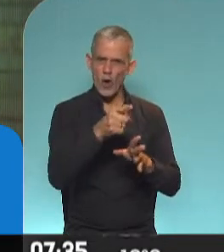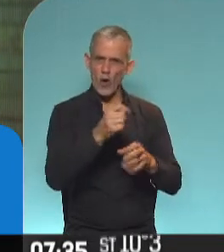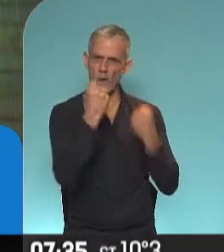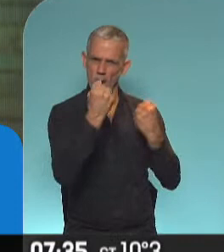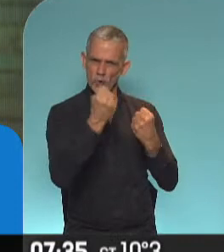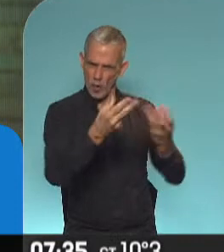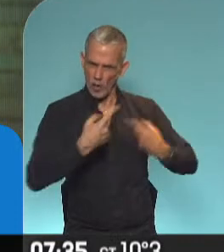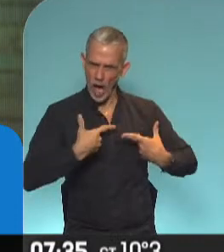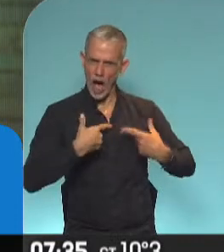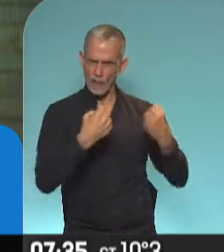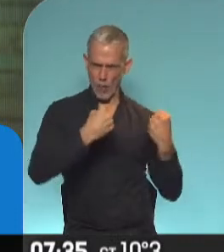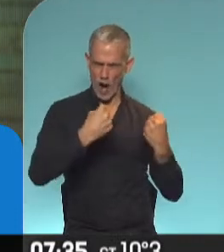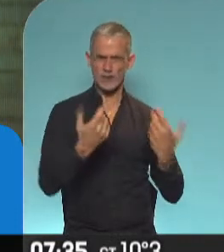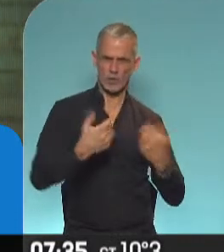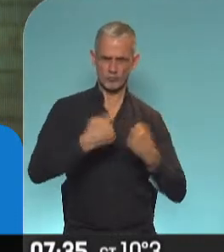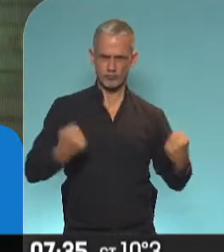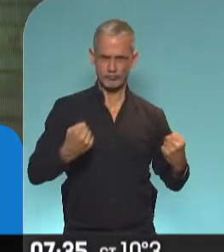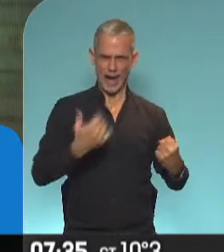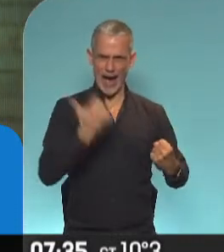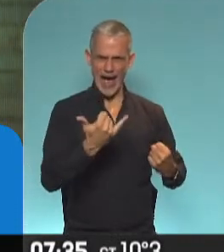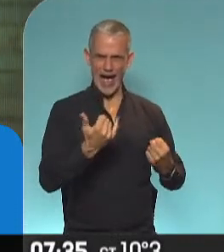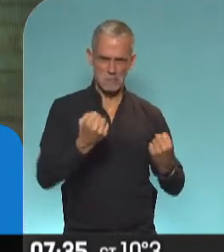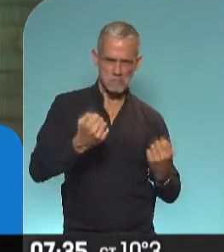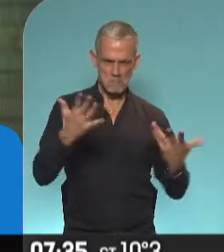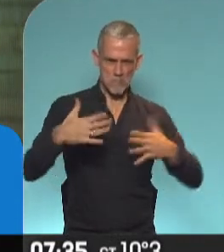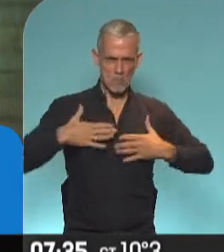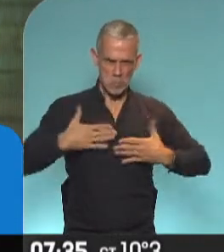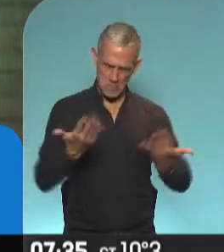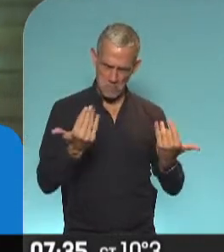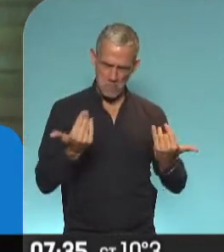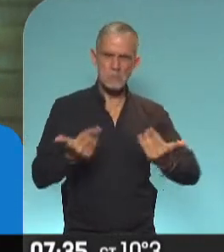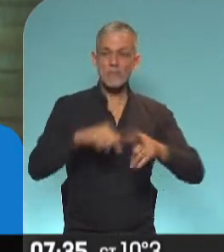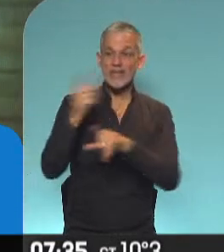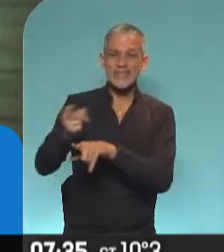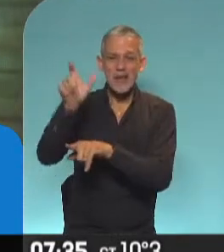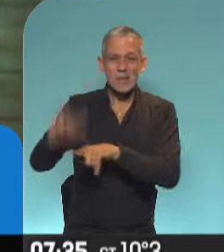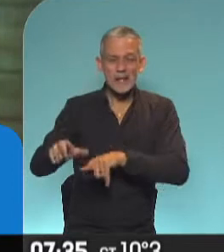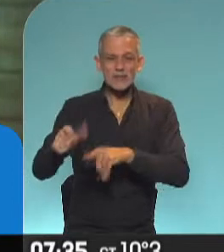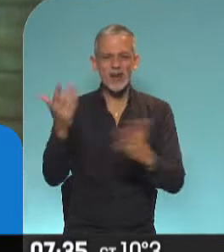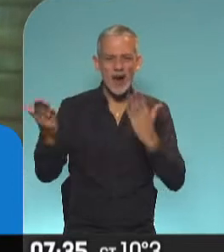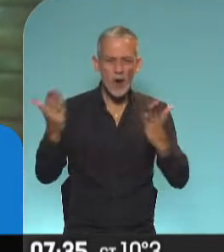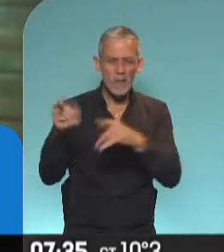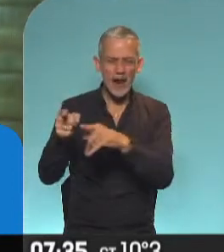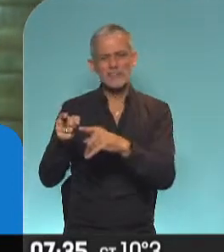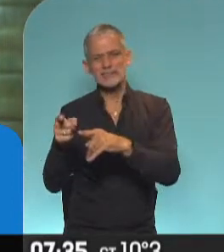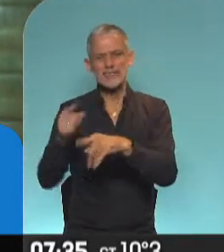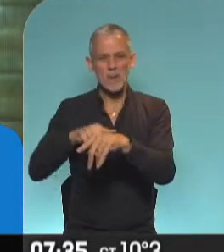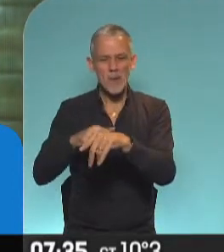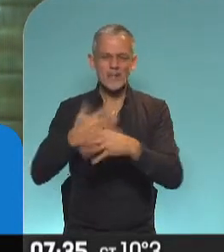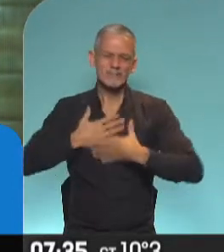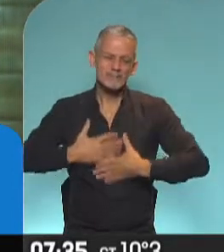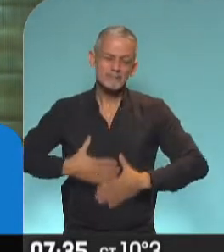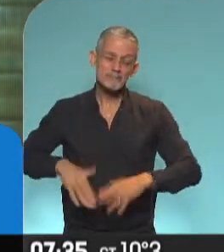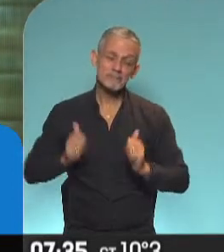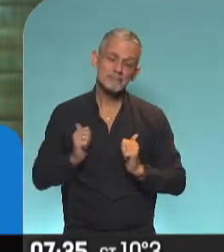fuerza, de poder enfrentar a los demás, de poder poner el pecho a las balas, y el otro es una persona que quizás está en un momento de tranquilidad y